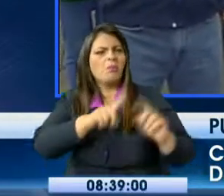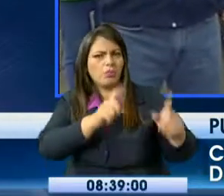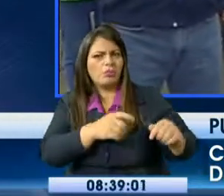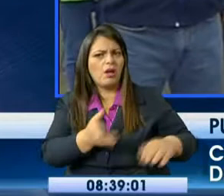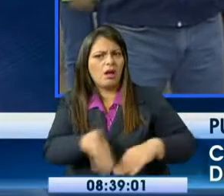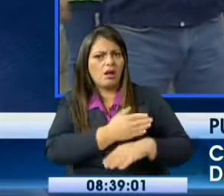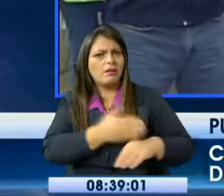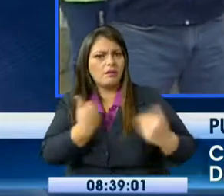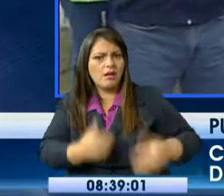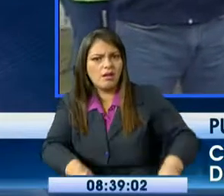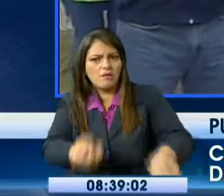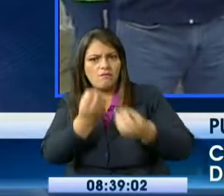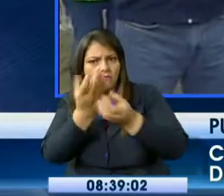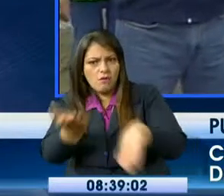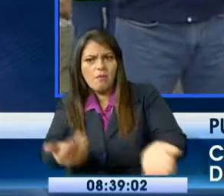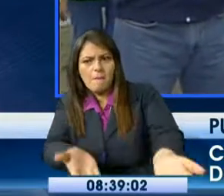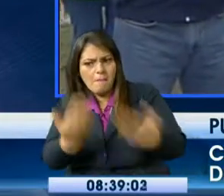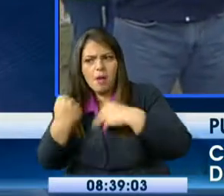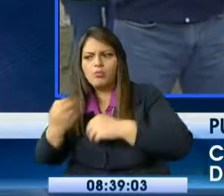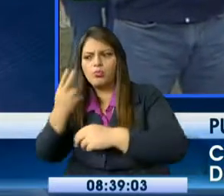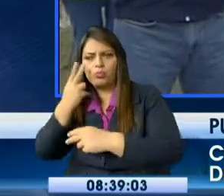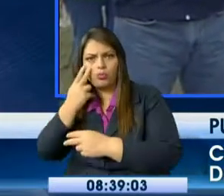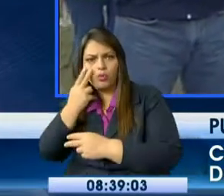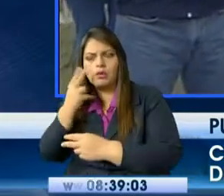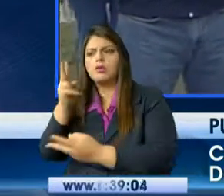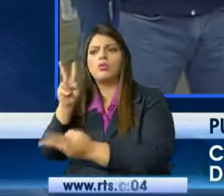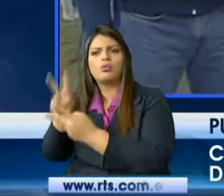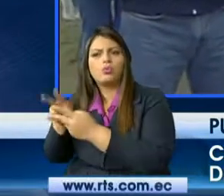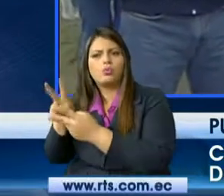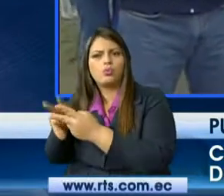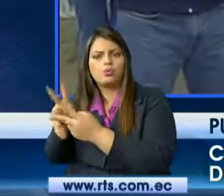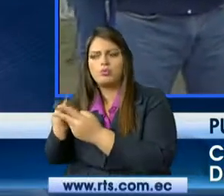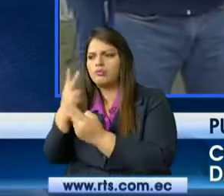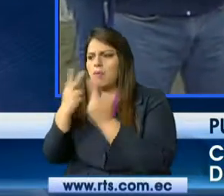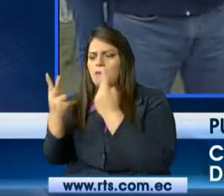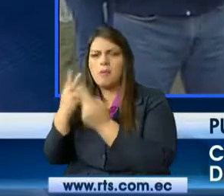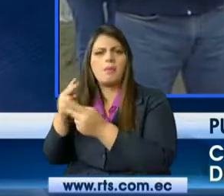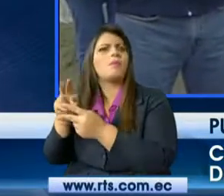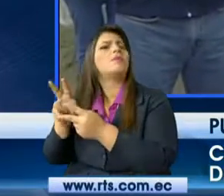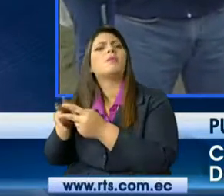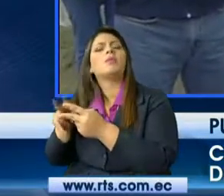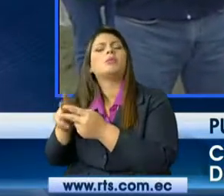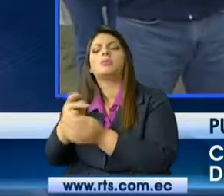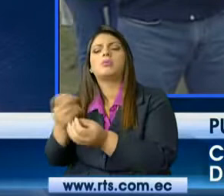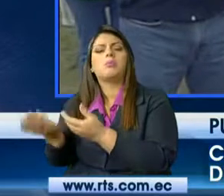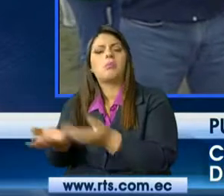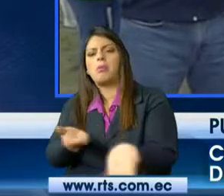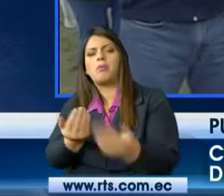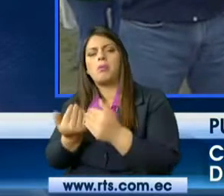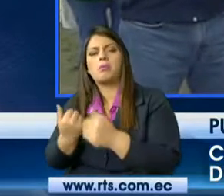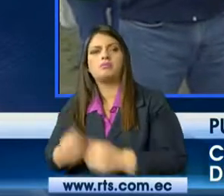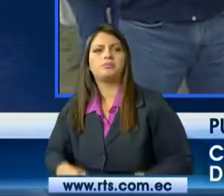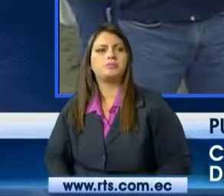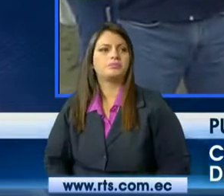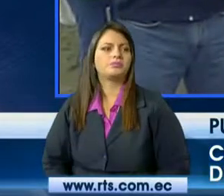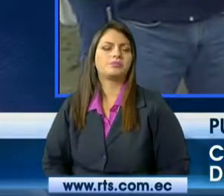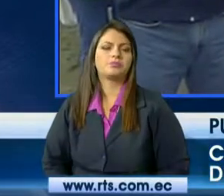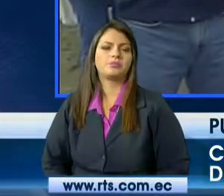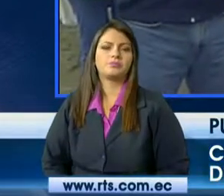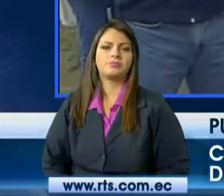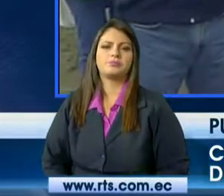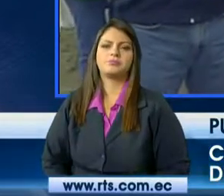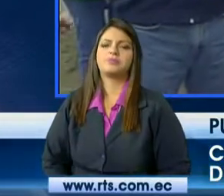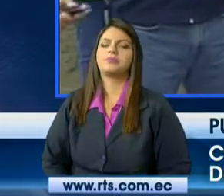la socialización adecuada, ¿verdad? Eso es una pregunta. Sí. Sí. Lo que pregunta Hugo allá en Estudios, por